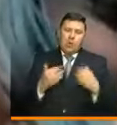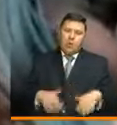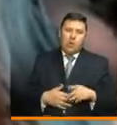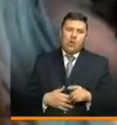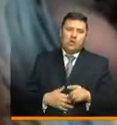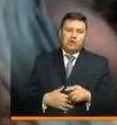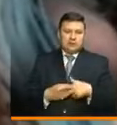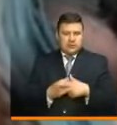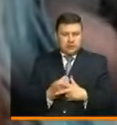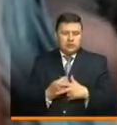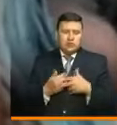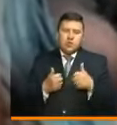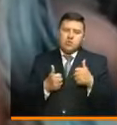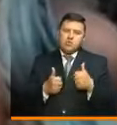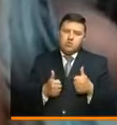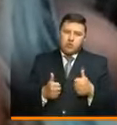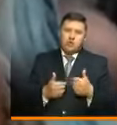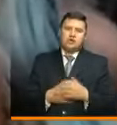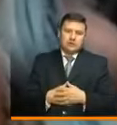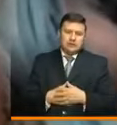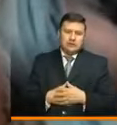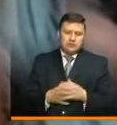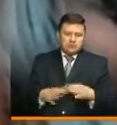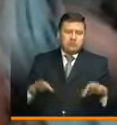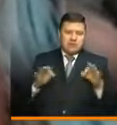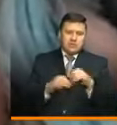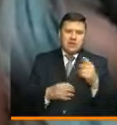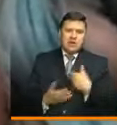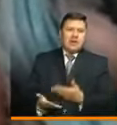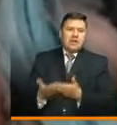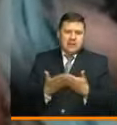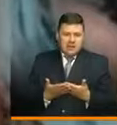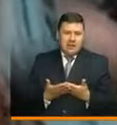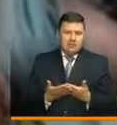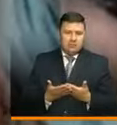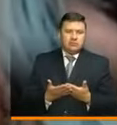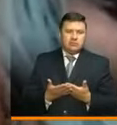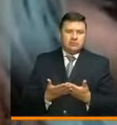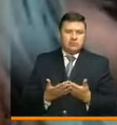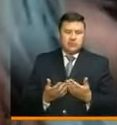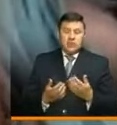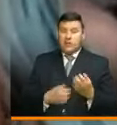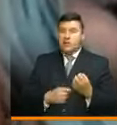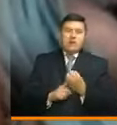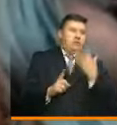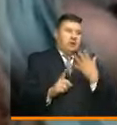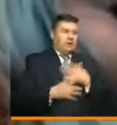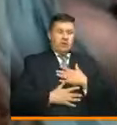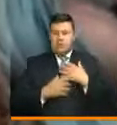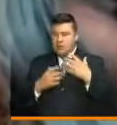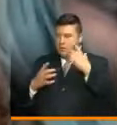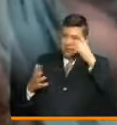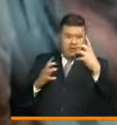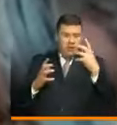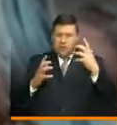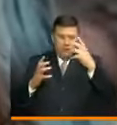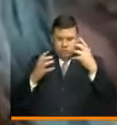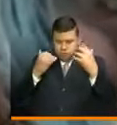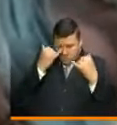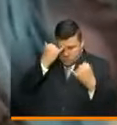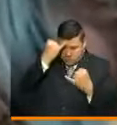un mecanismo muy particular que nos ha sacudido, que nos ha ayudado a poner nuestras